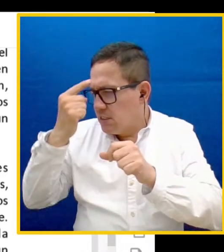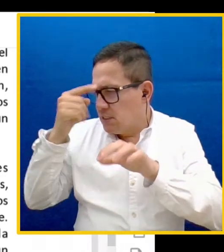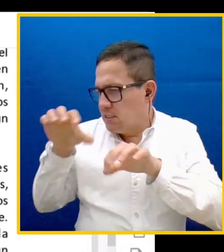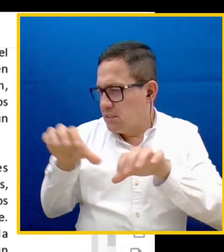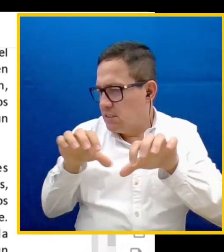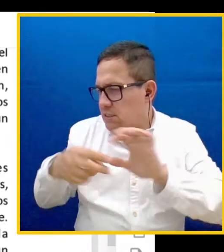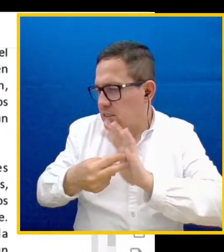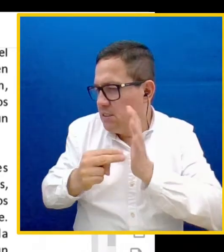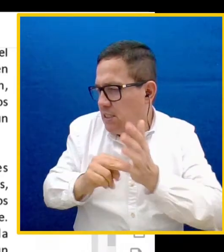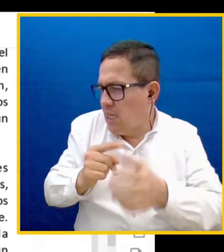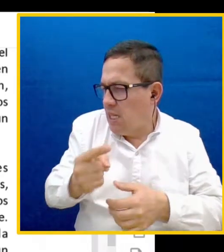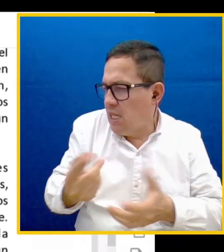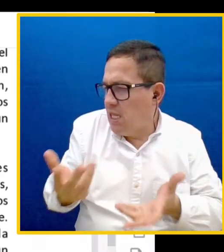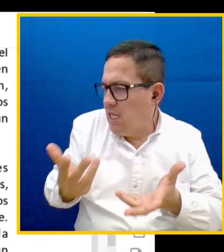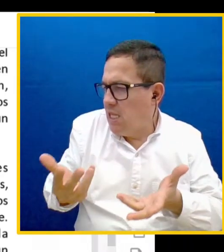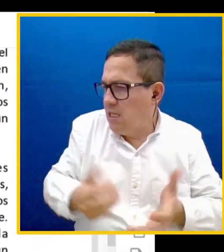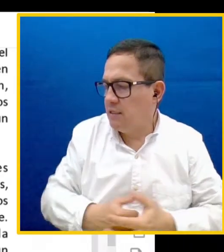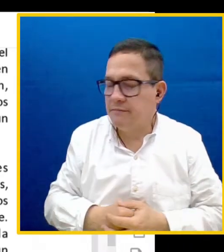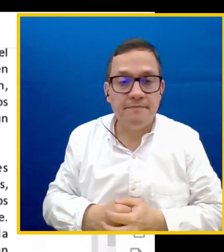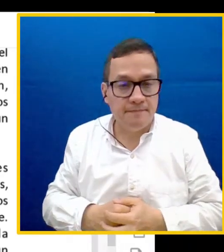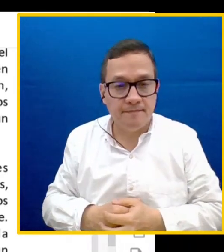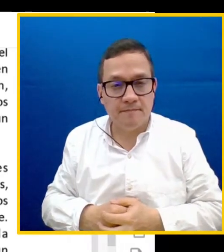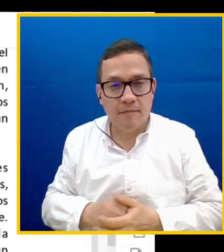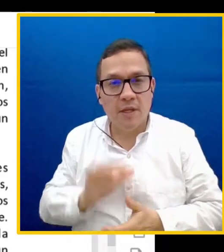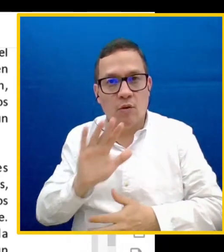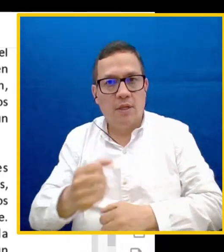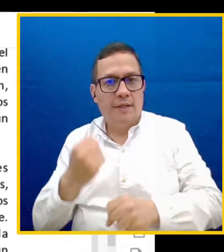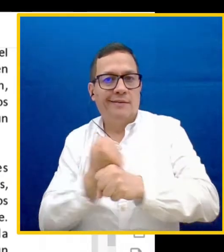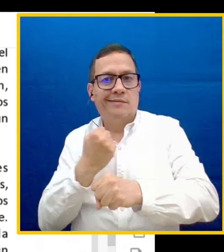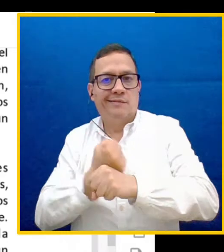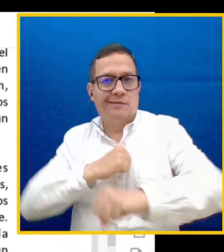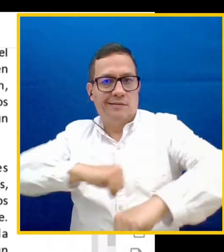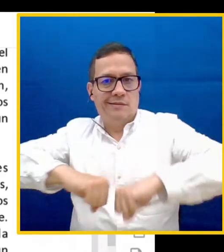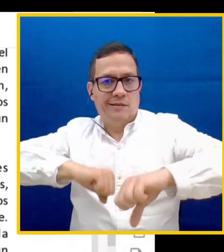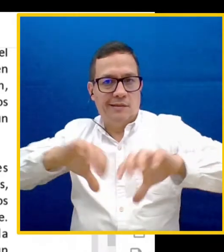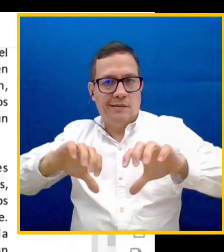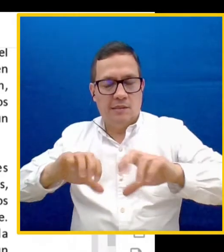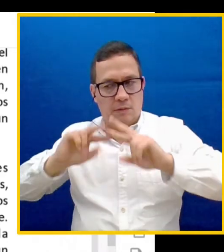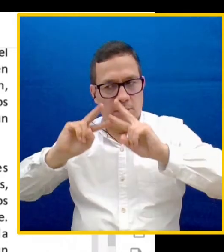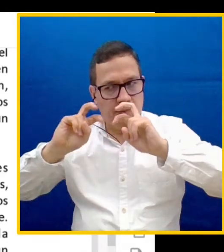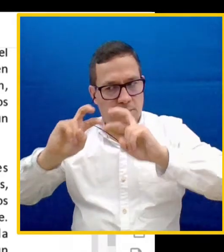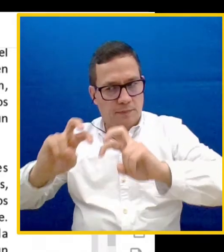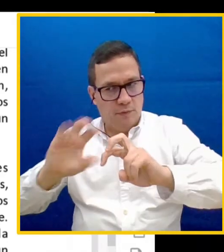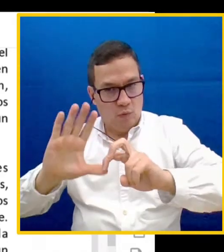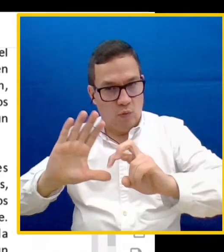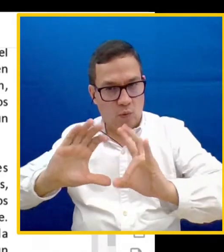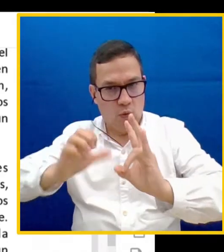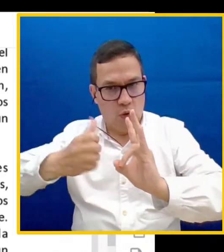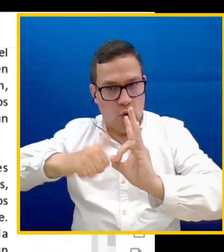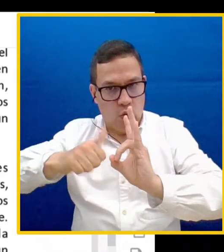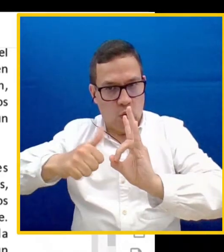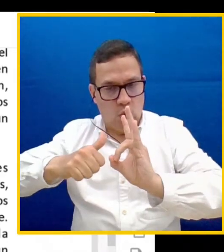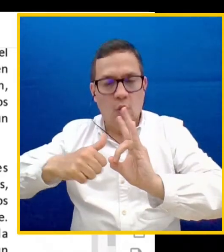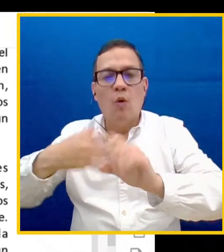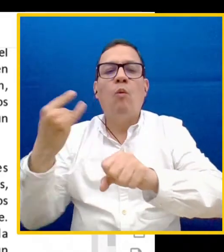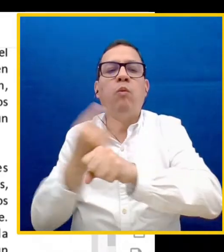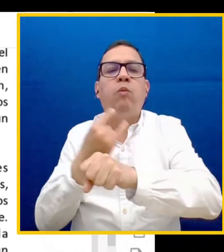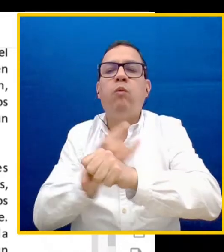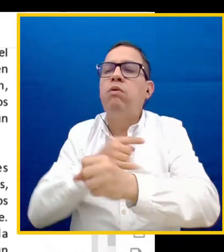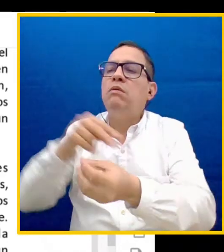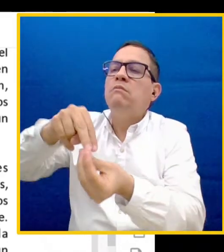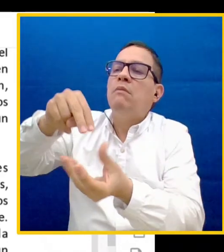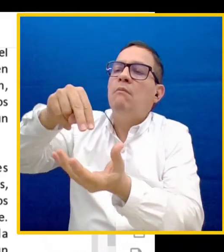comportamientos. Los trabajos de investigación que utilizan métodos cualitativos los emplean en el ambiente donde